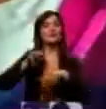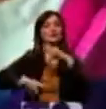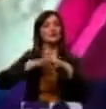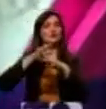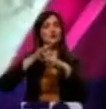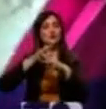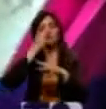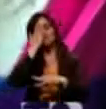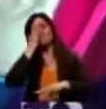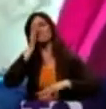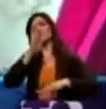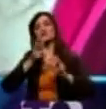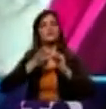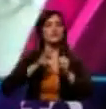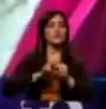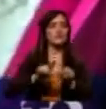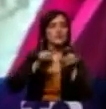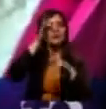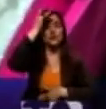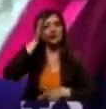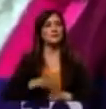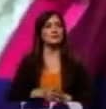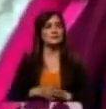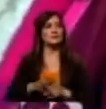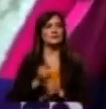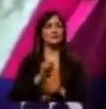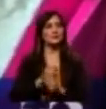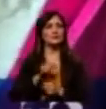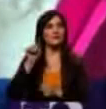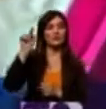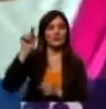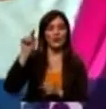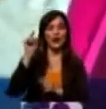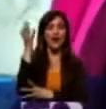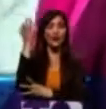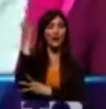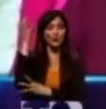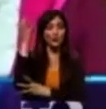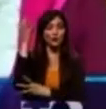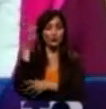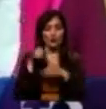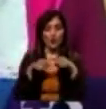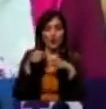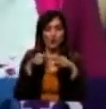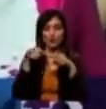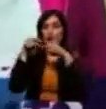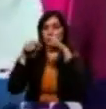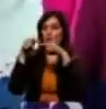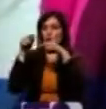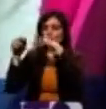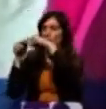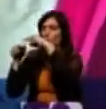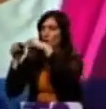Cáncer. Estamos realizando lo que es un arbolito a base de lana. Para el taller que estamos realizando